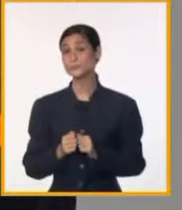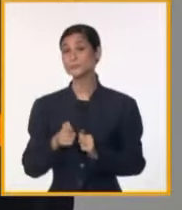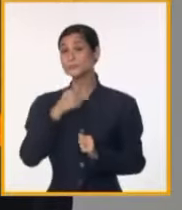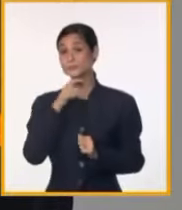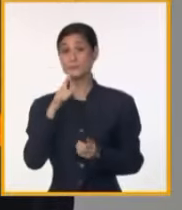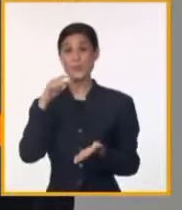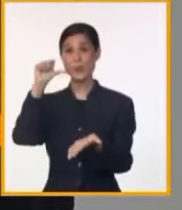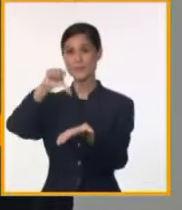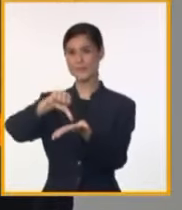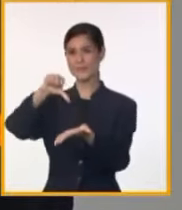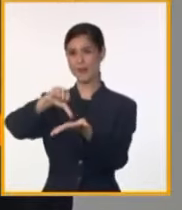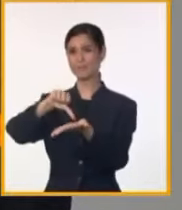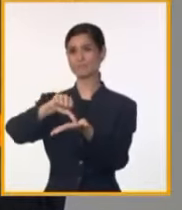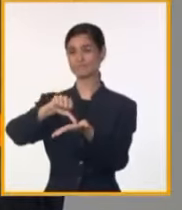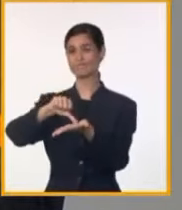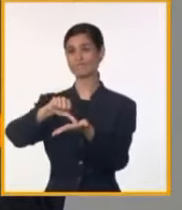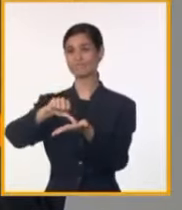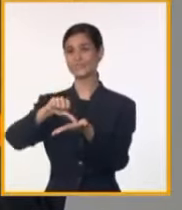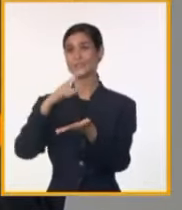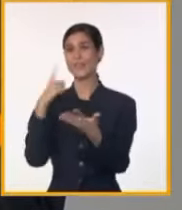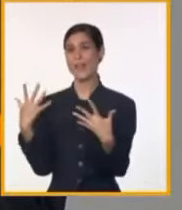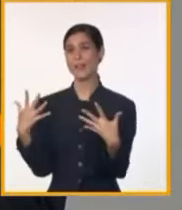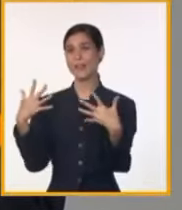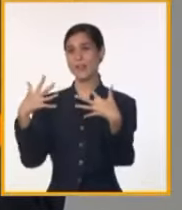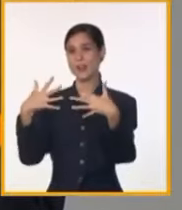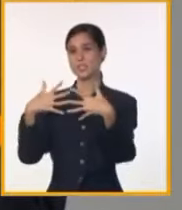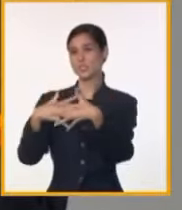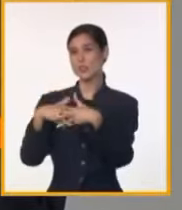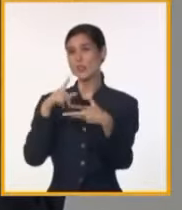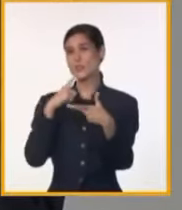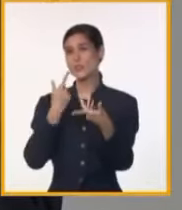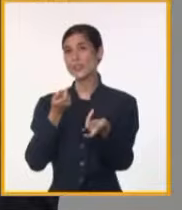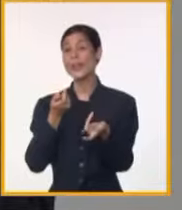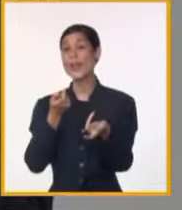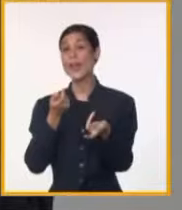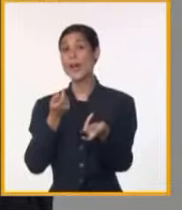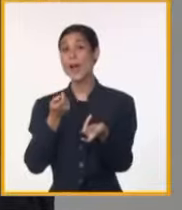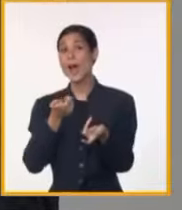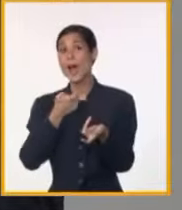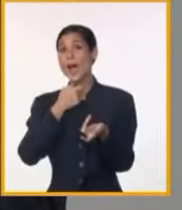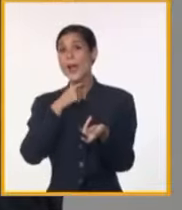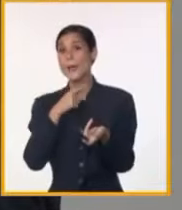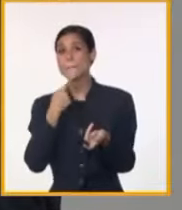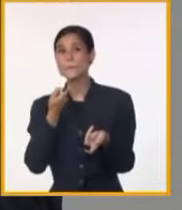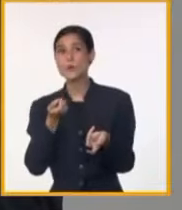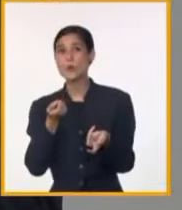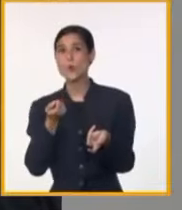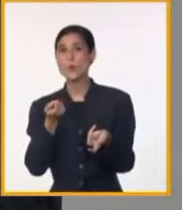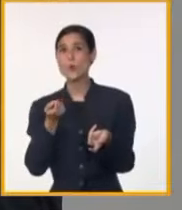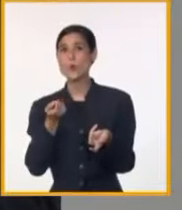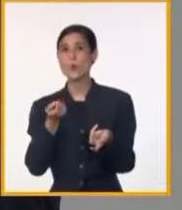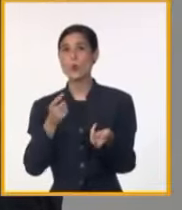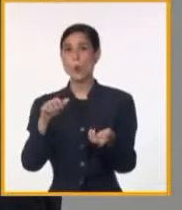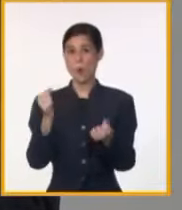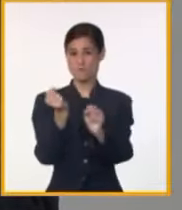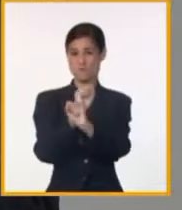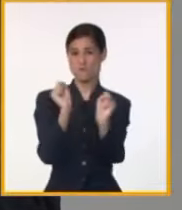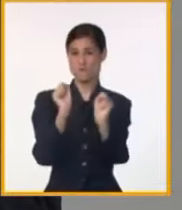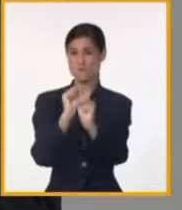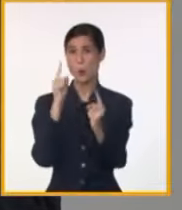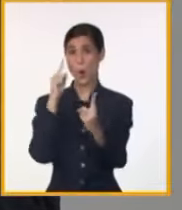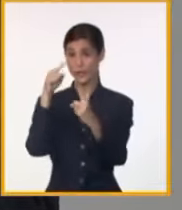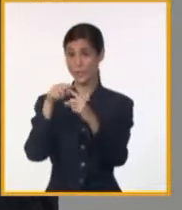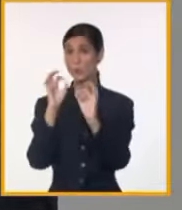se convirtiera ante todo en una potencia nuclear que llegara a producir la primera su primera bomba atómica porque